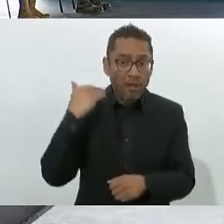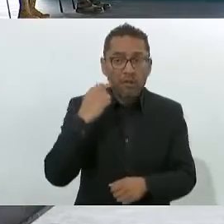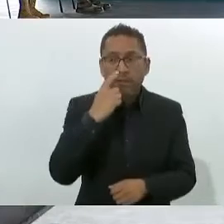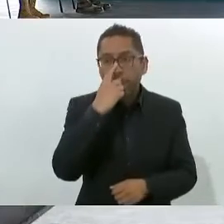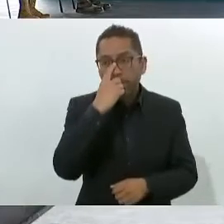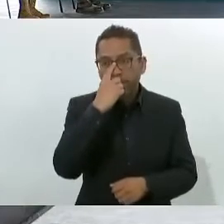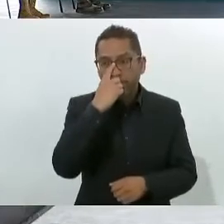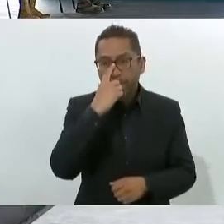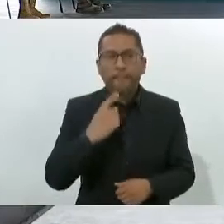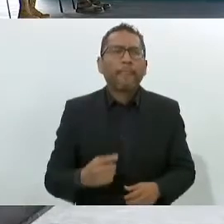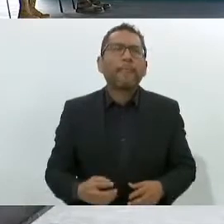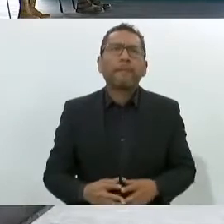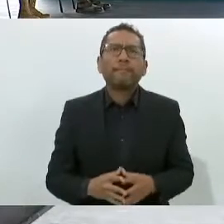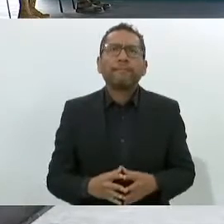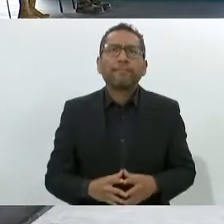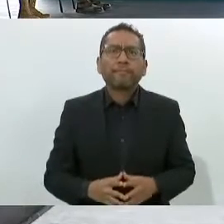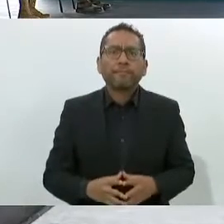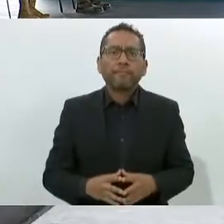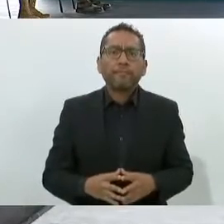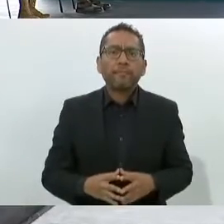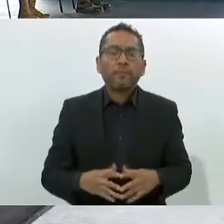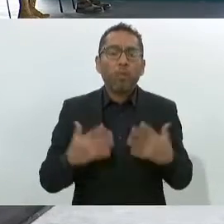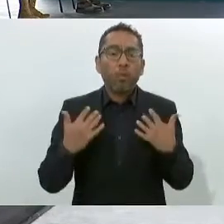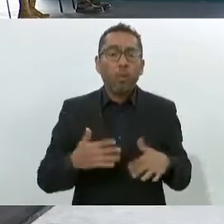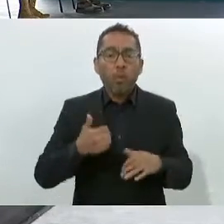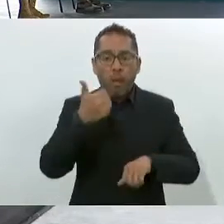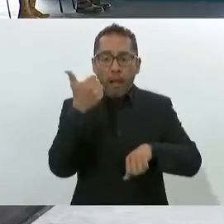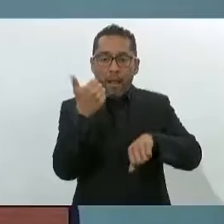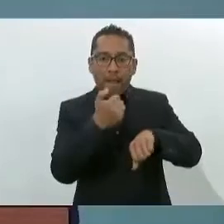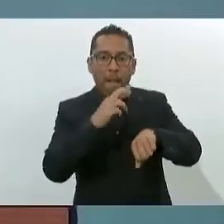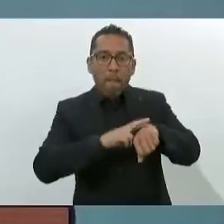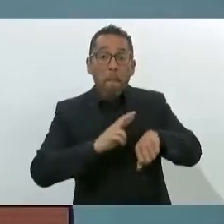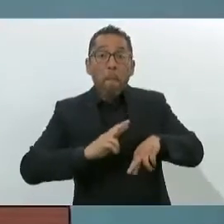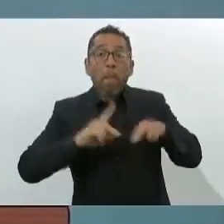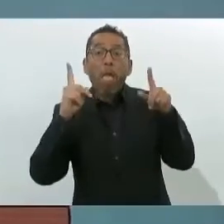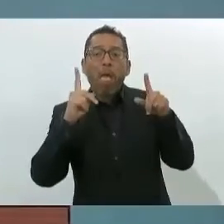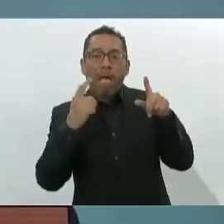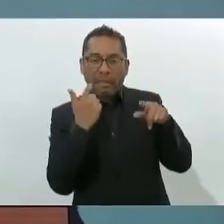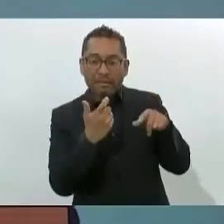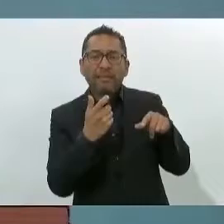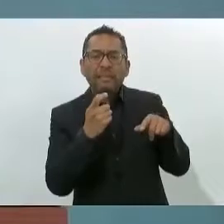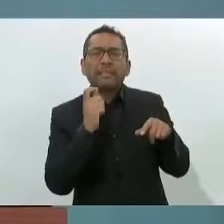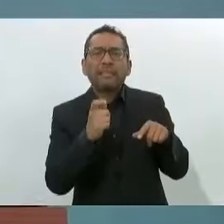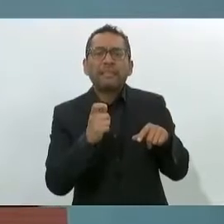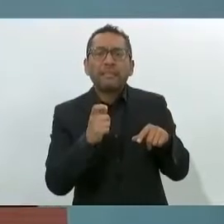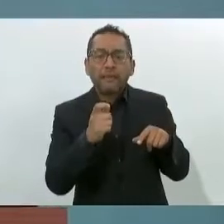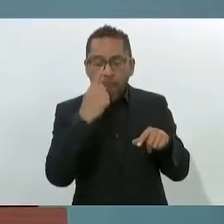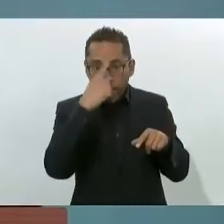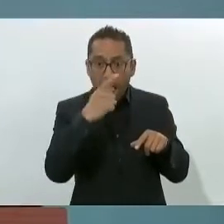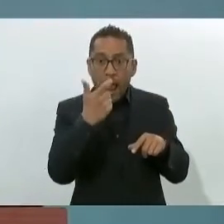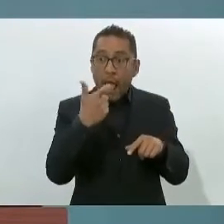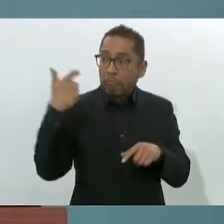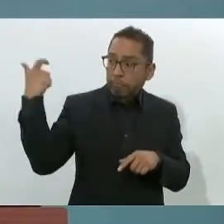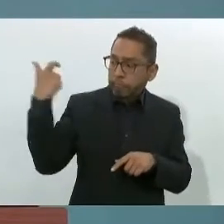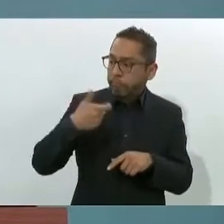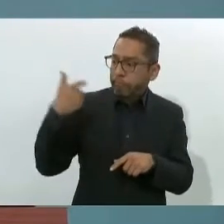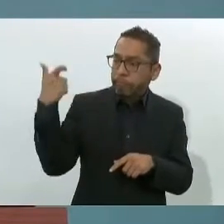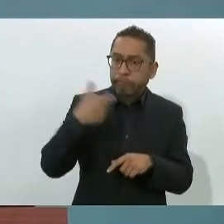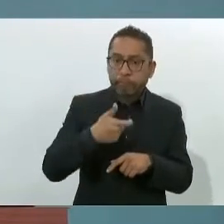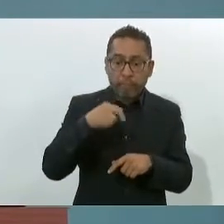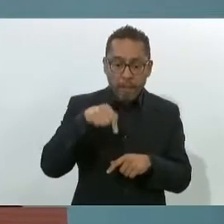significó un récord en cuanto a ingresos